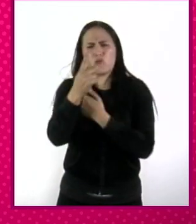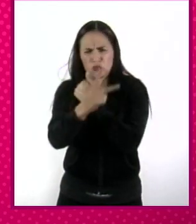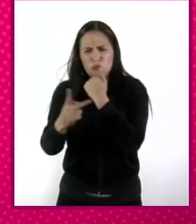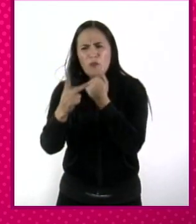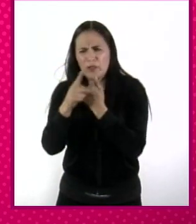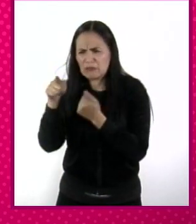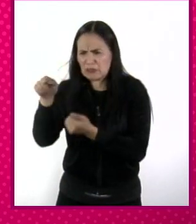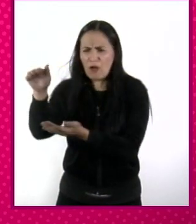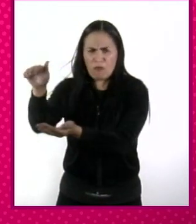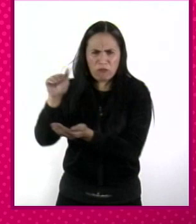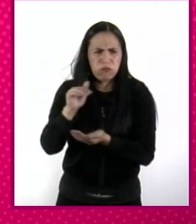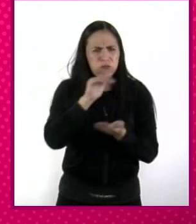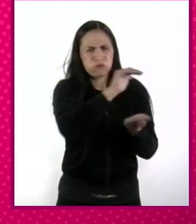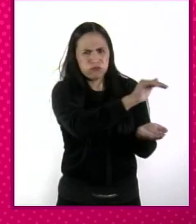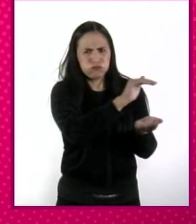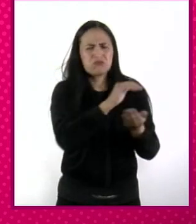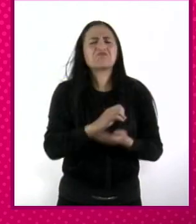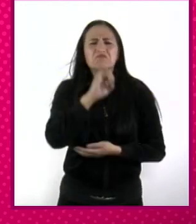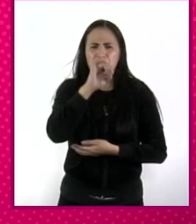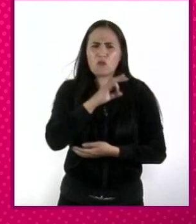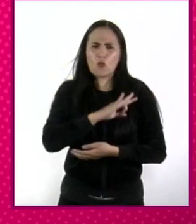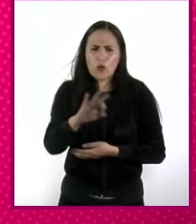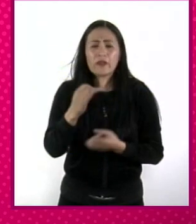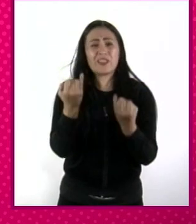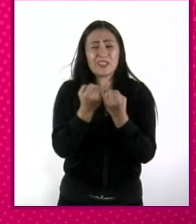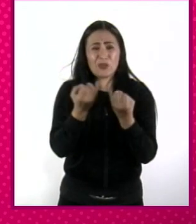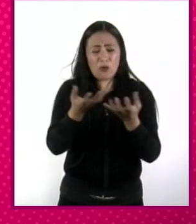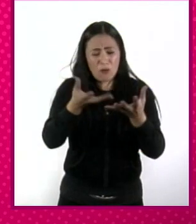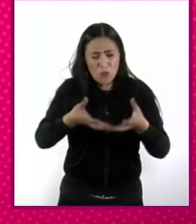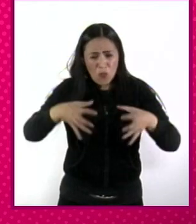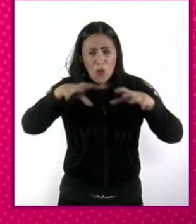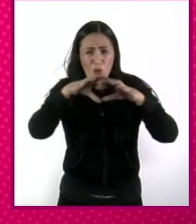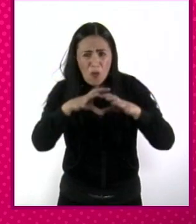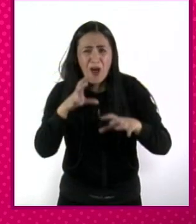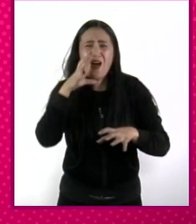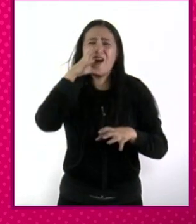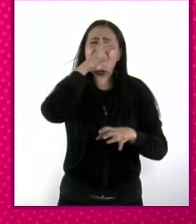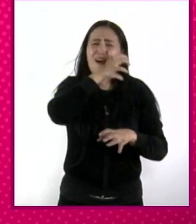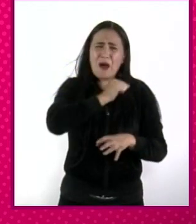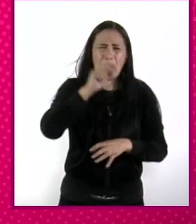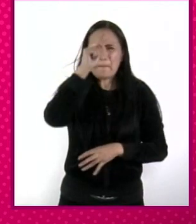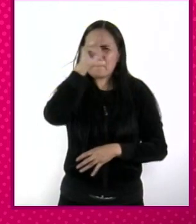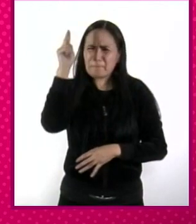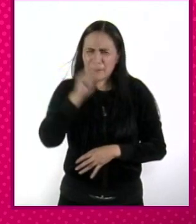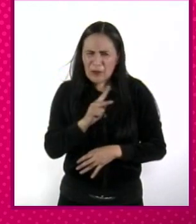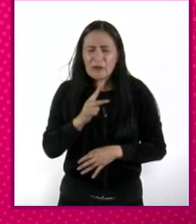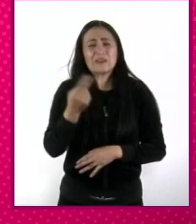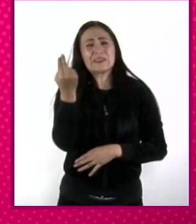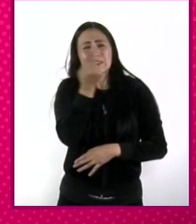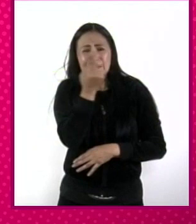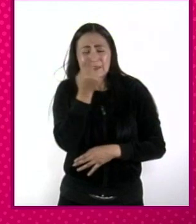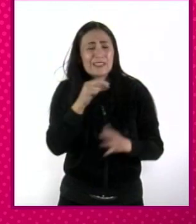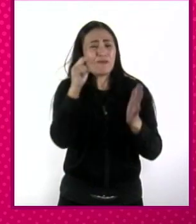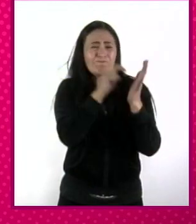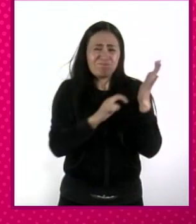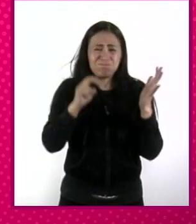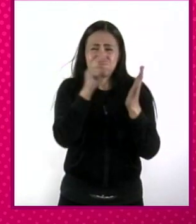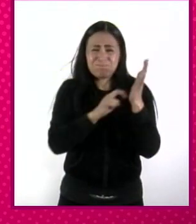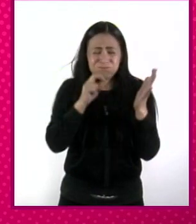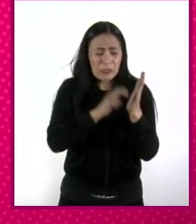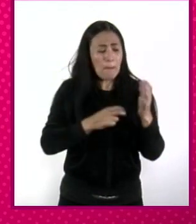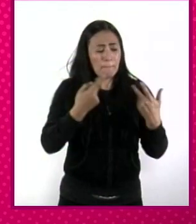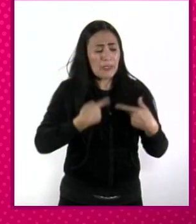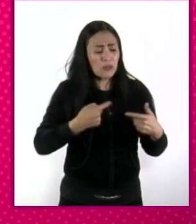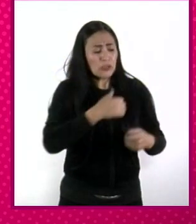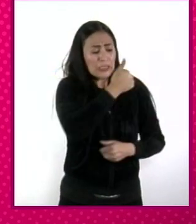un punto en el que también la crisis climática nos dice que tenemos que hacer grandes ajustes, no solo individuales